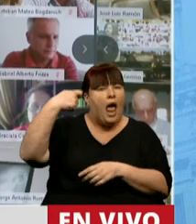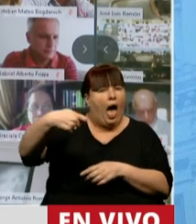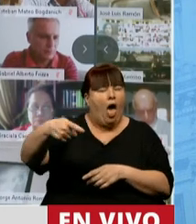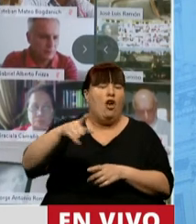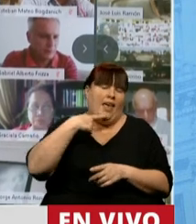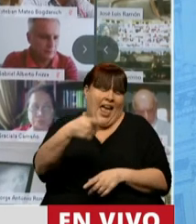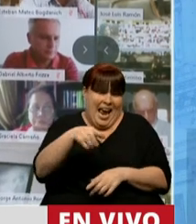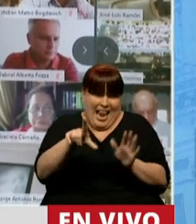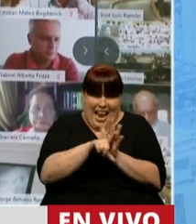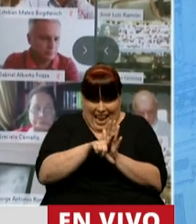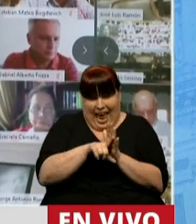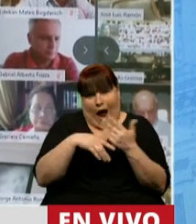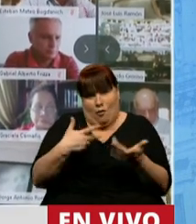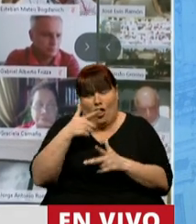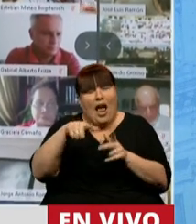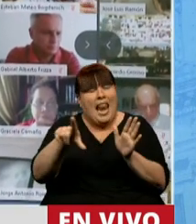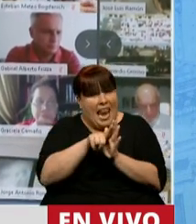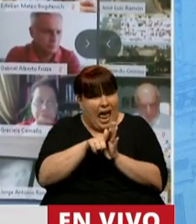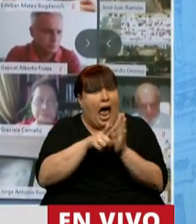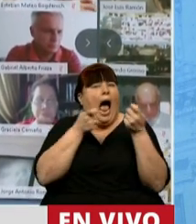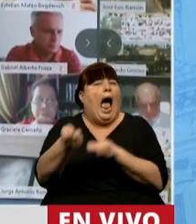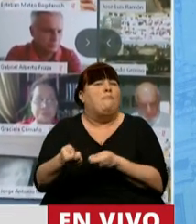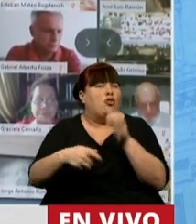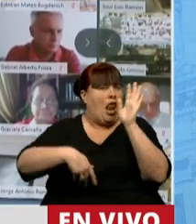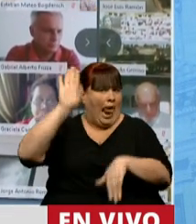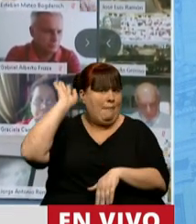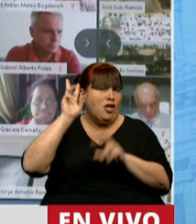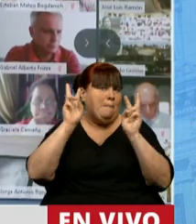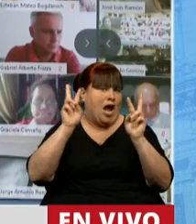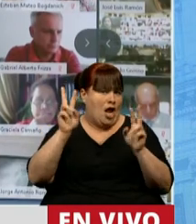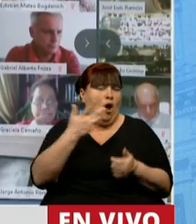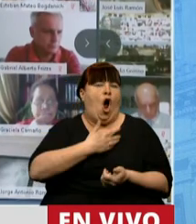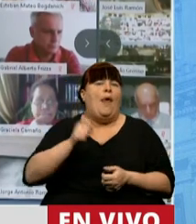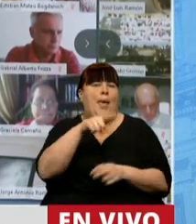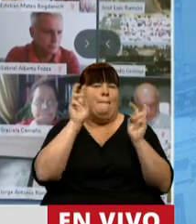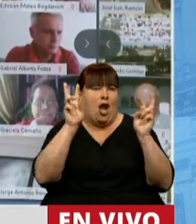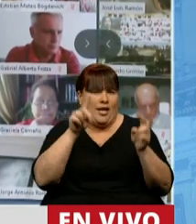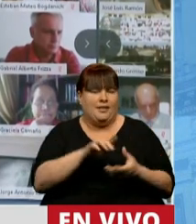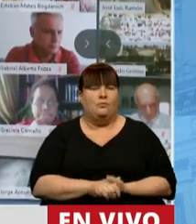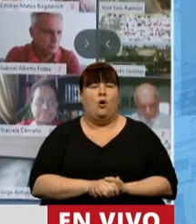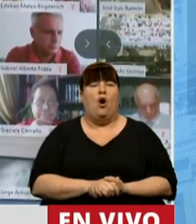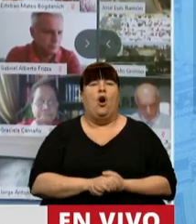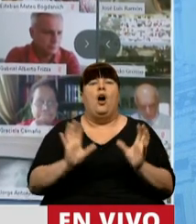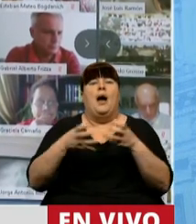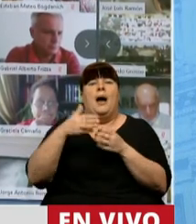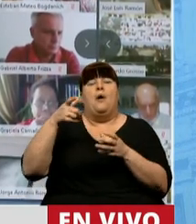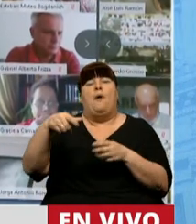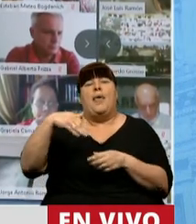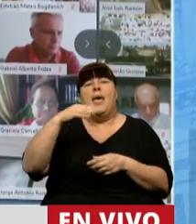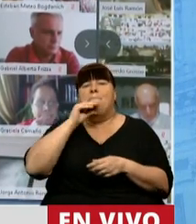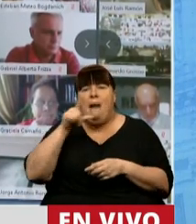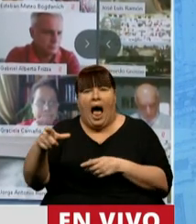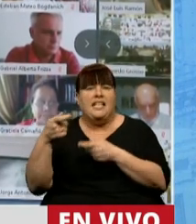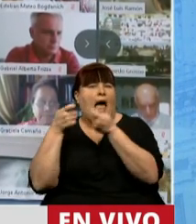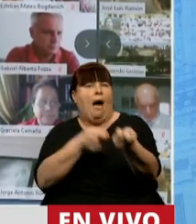digo que que esta ley recordemos que fue apoyada por gran parte del peronismo los gobernadores peronistas este la fuerza de Sergio maa